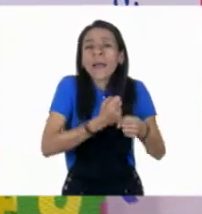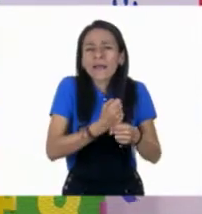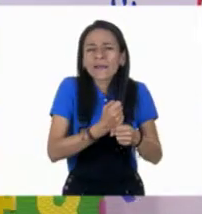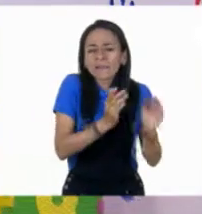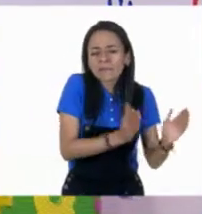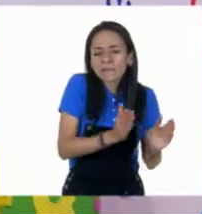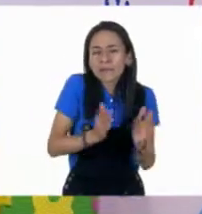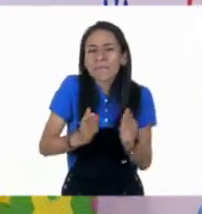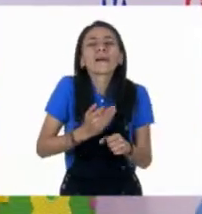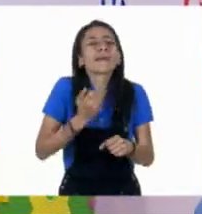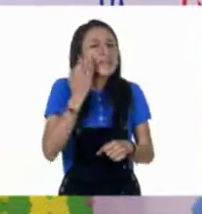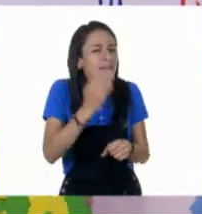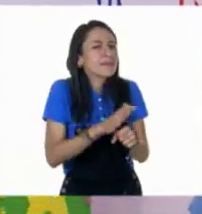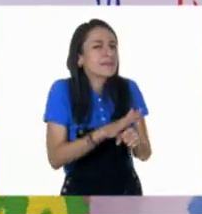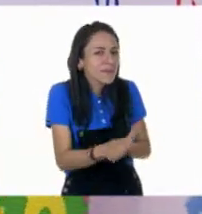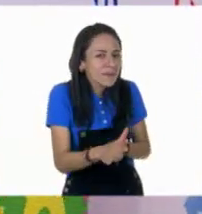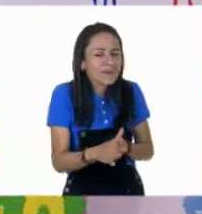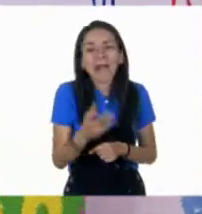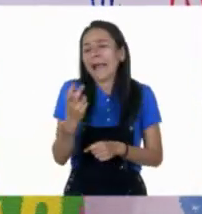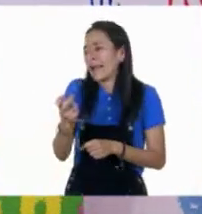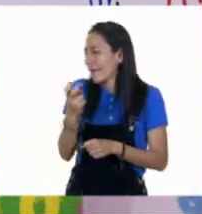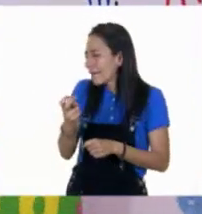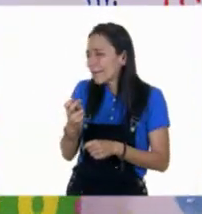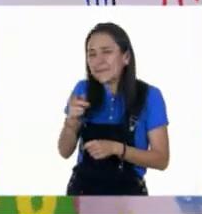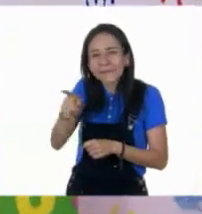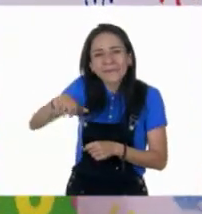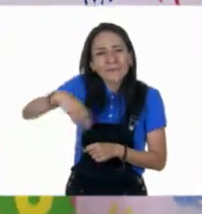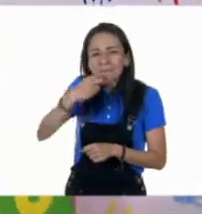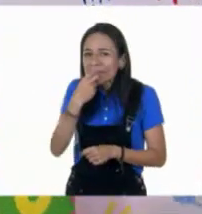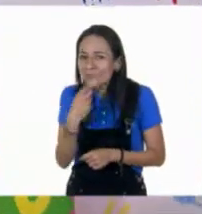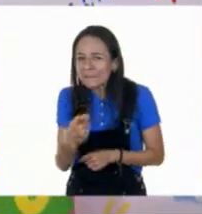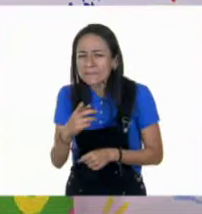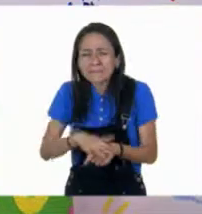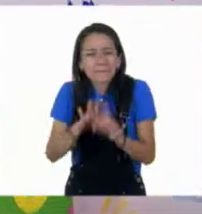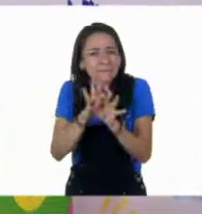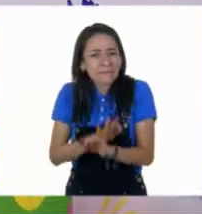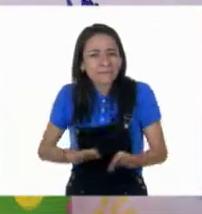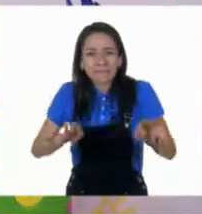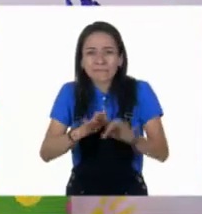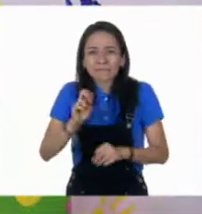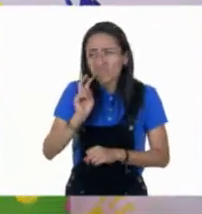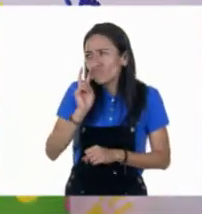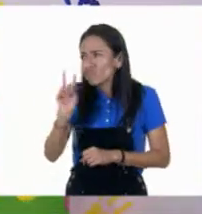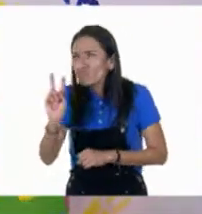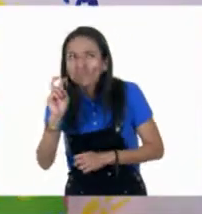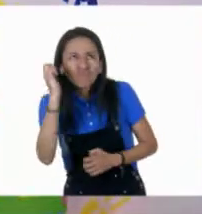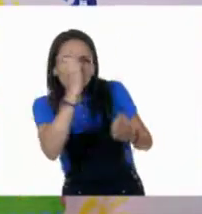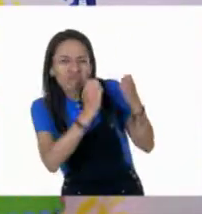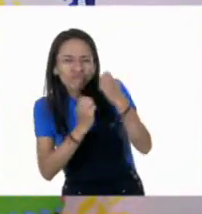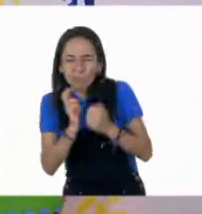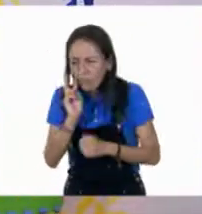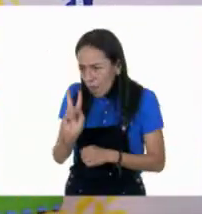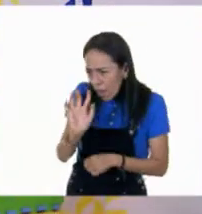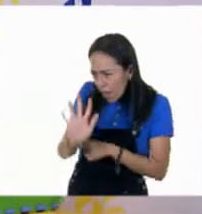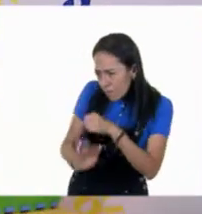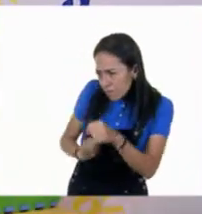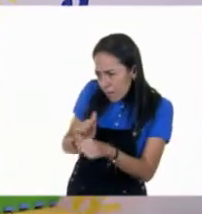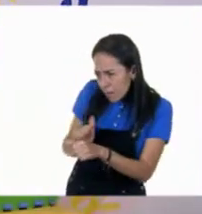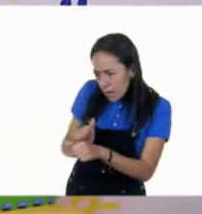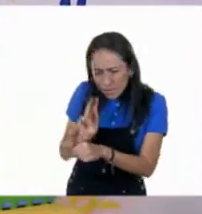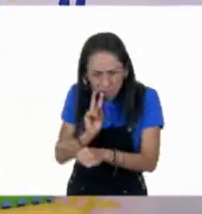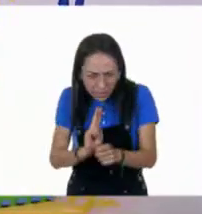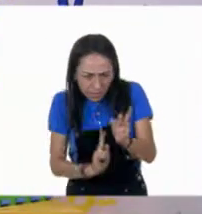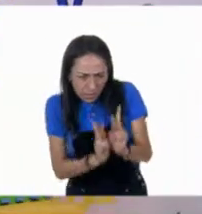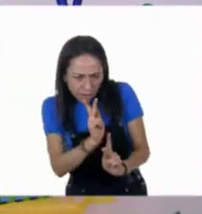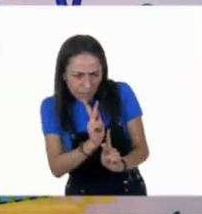dijiste al inicio, observar. Que es muy importante todo lo que va cambiando en los animales, en las plantas, en el clima, por supuesto que